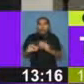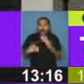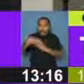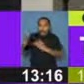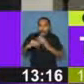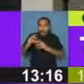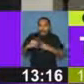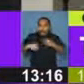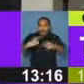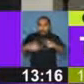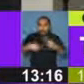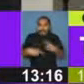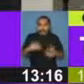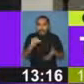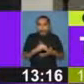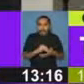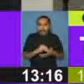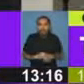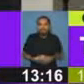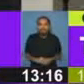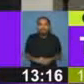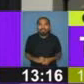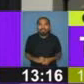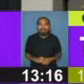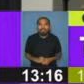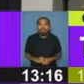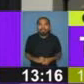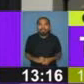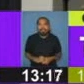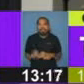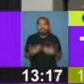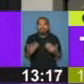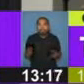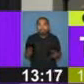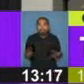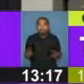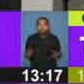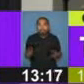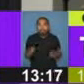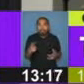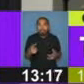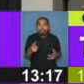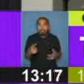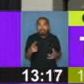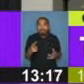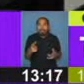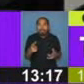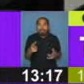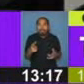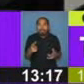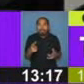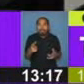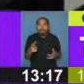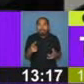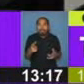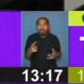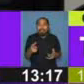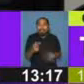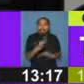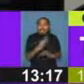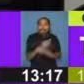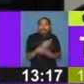continuemos Eh así que va a entrar la escuela la escuela de educación especial número 14 en